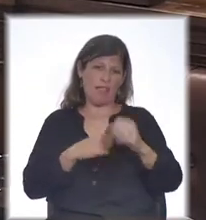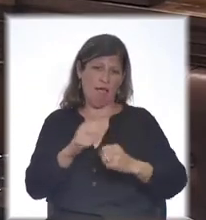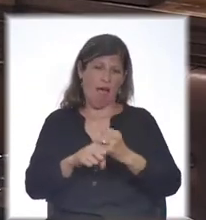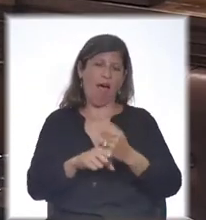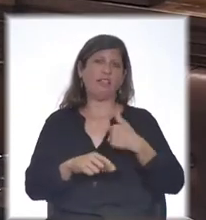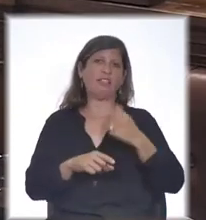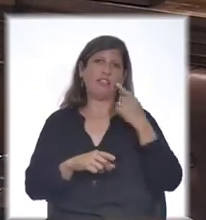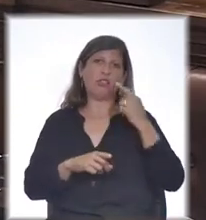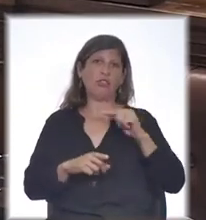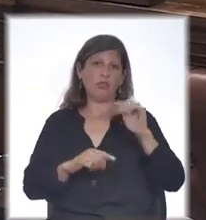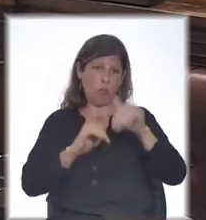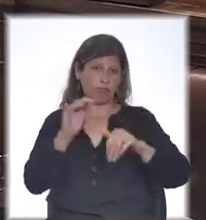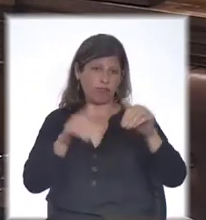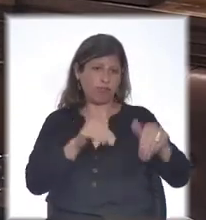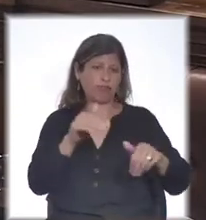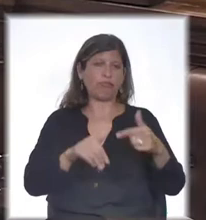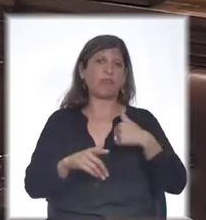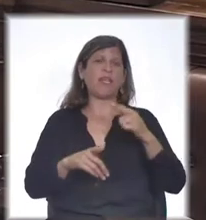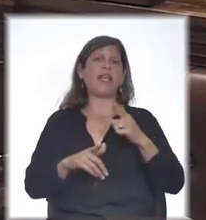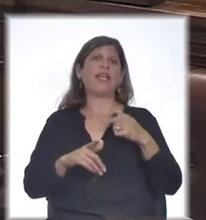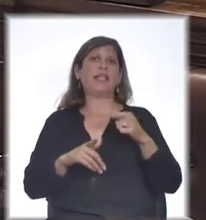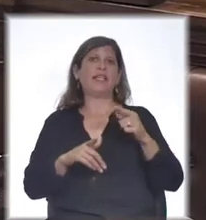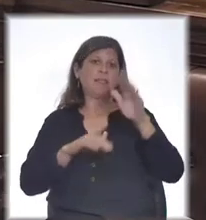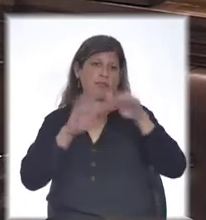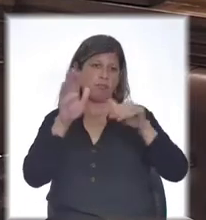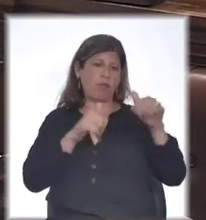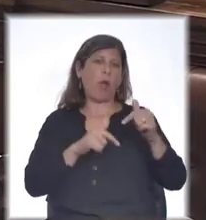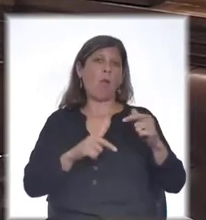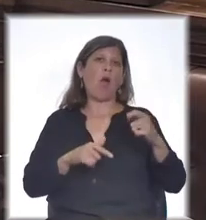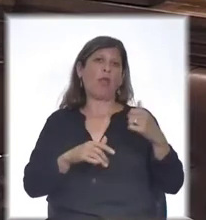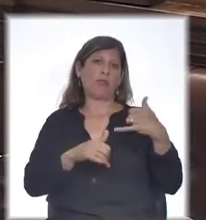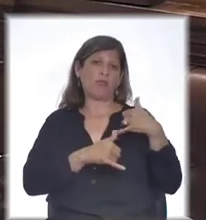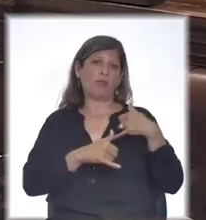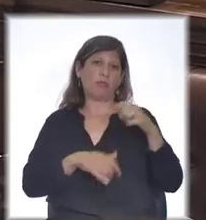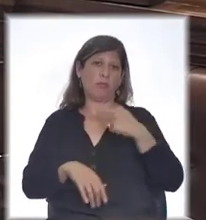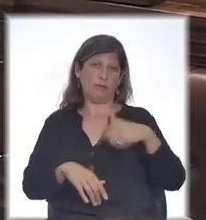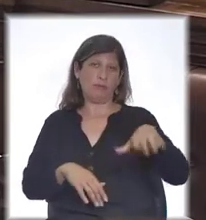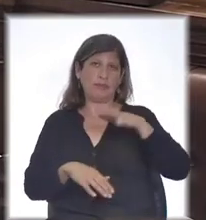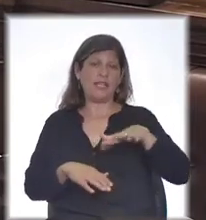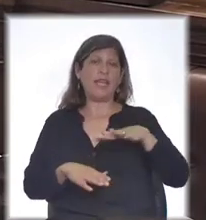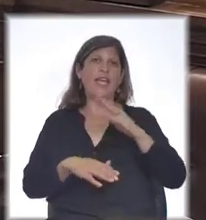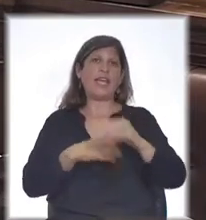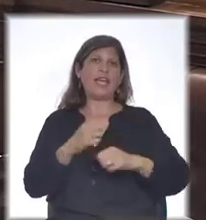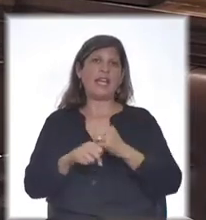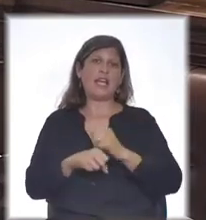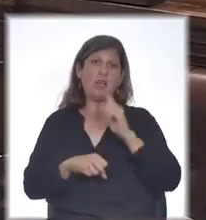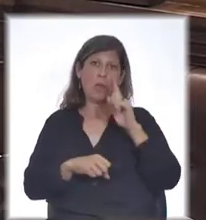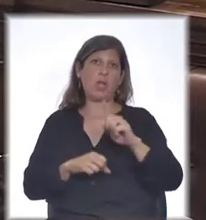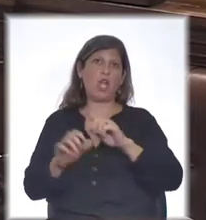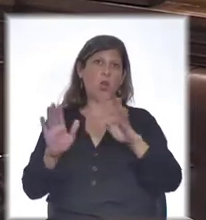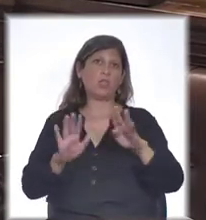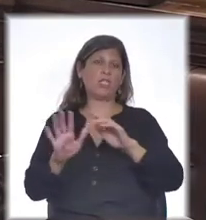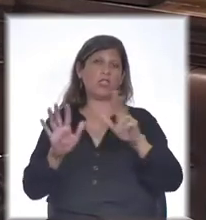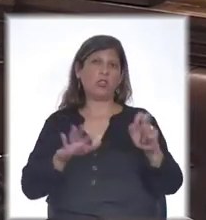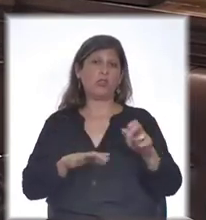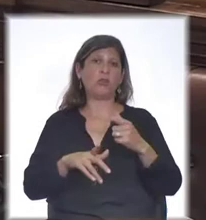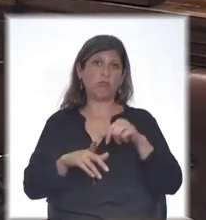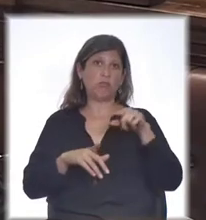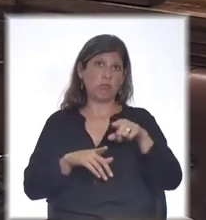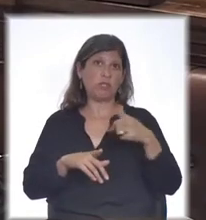plebiscito convocado por la dictadura cívico-militar en el año 1980. Y fue realmente